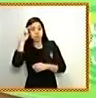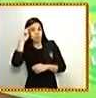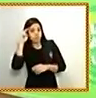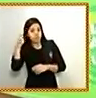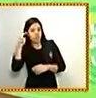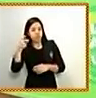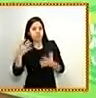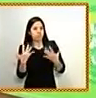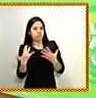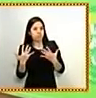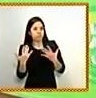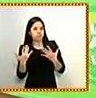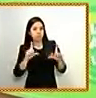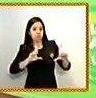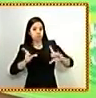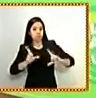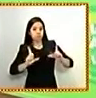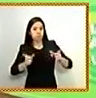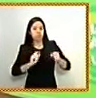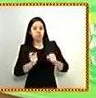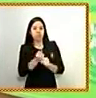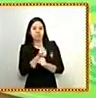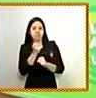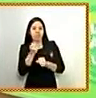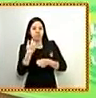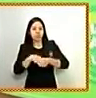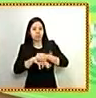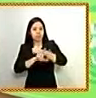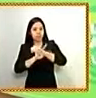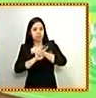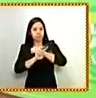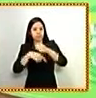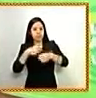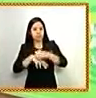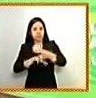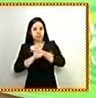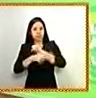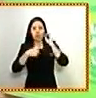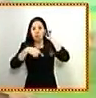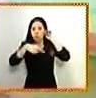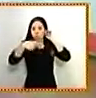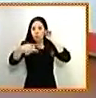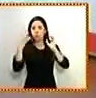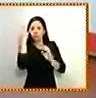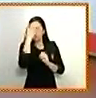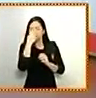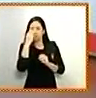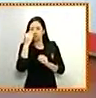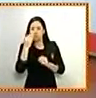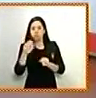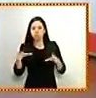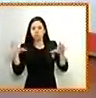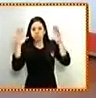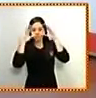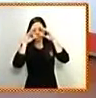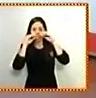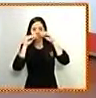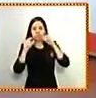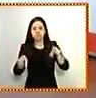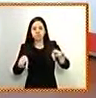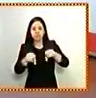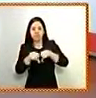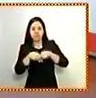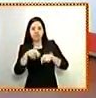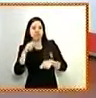y esperamos que estén listos para ganar con premiados Pega 3 y la diaria. Pero es linda noche, también me acompaña la guapísima Woldy. Muy